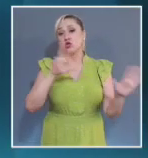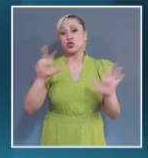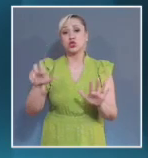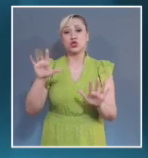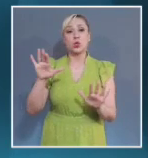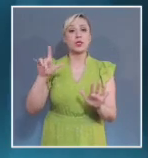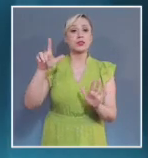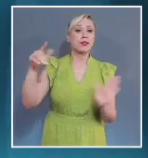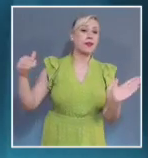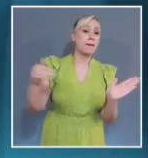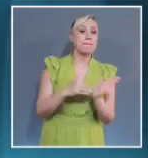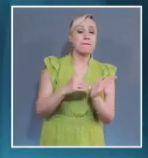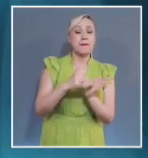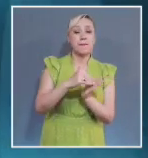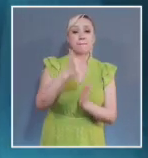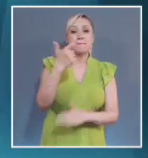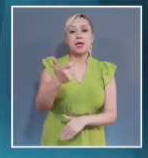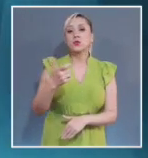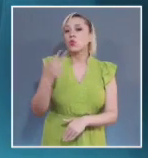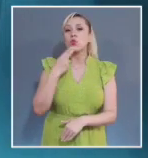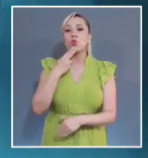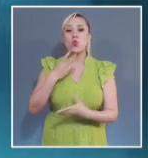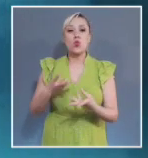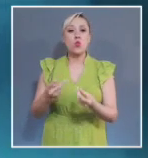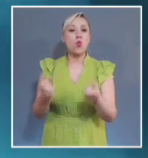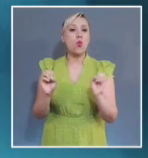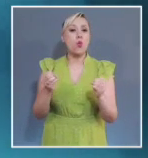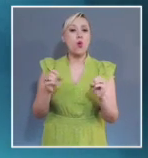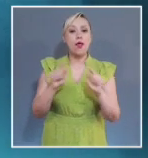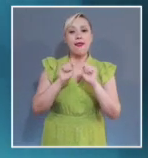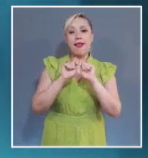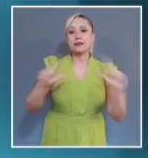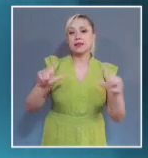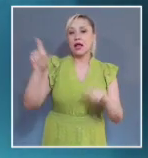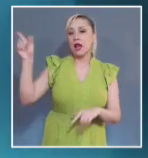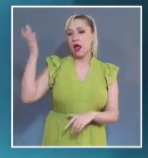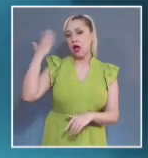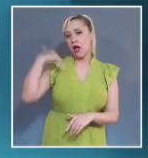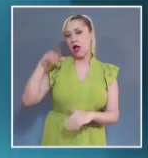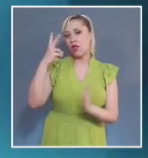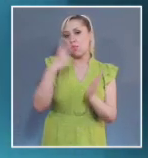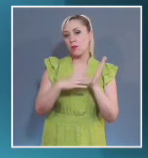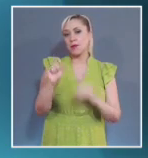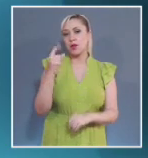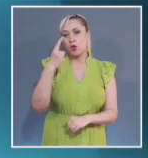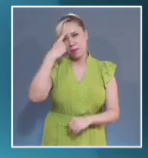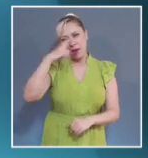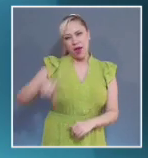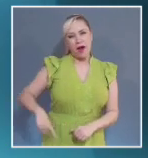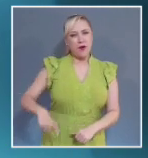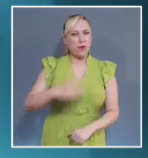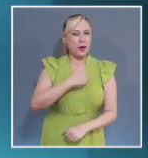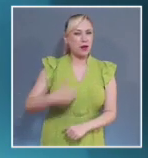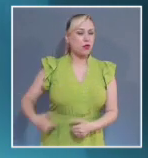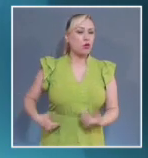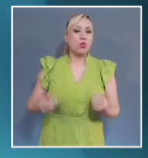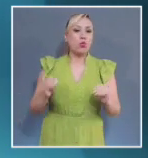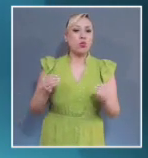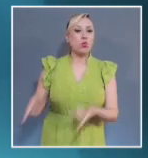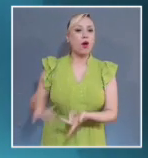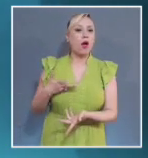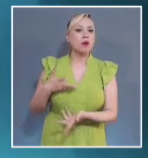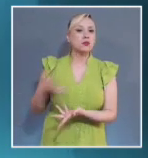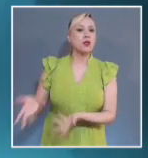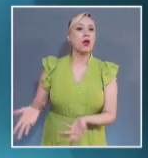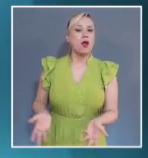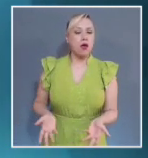renovar gobernador en Tlaxcala en 2021. El proyecto propone revocar el acuerdo ya que no se respetó el derecho de